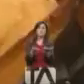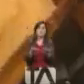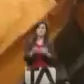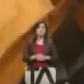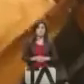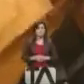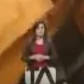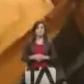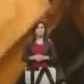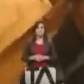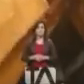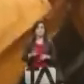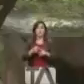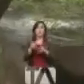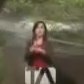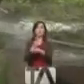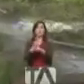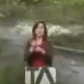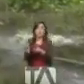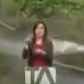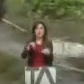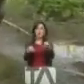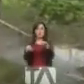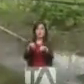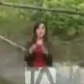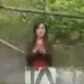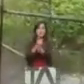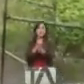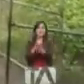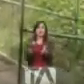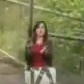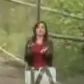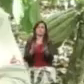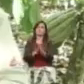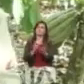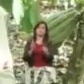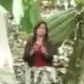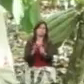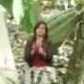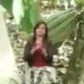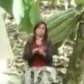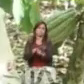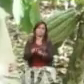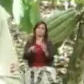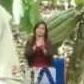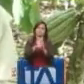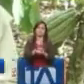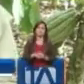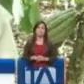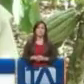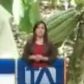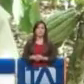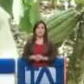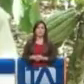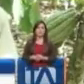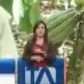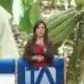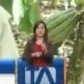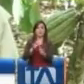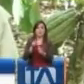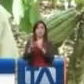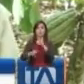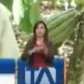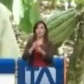caída en la demanda de derivados del cacao significaría un segundo golpe para el sector. Hay un descenso en el consumo de chocolate a